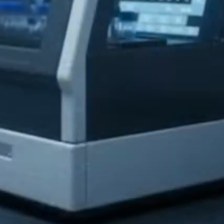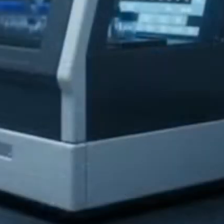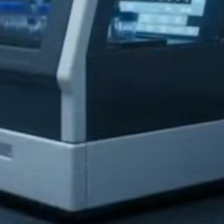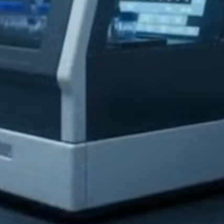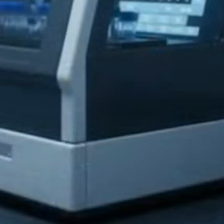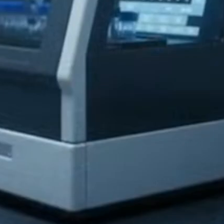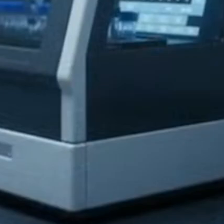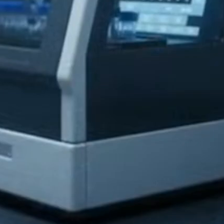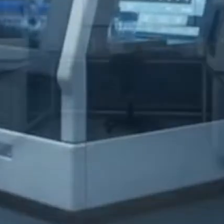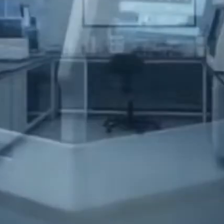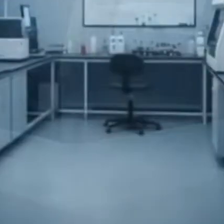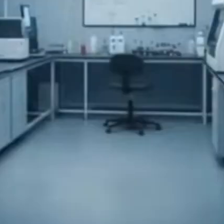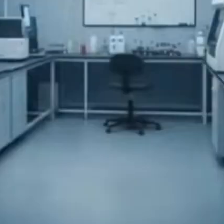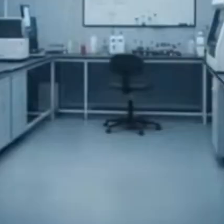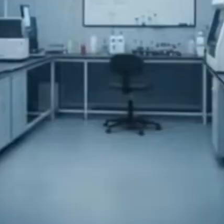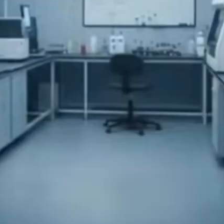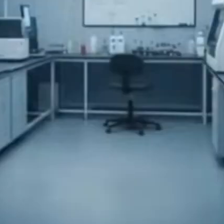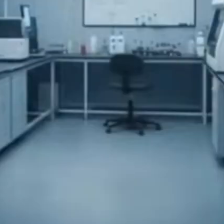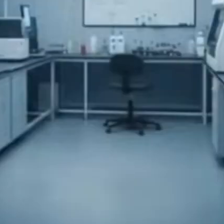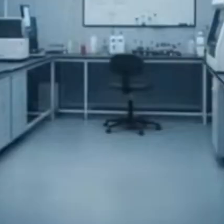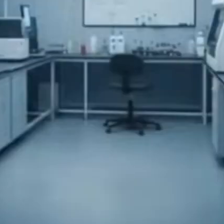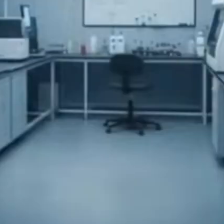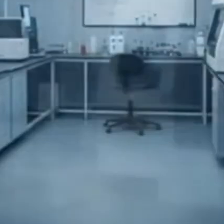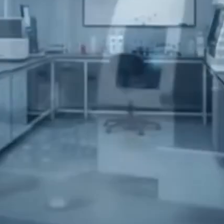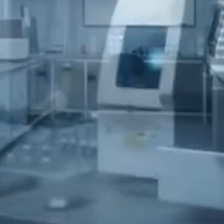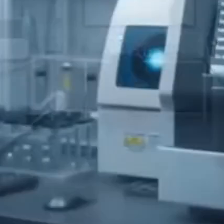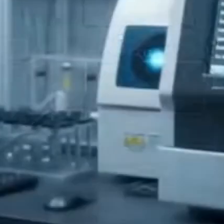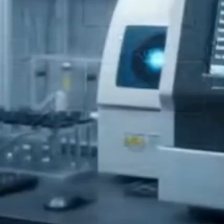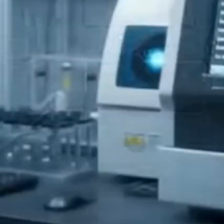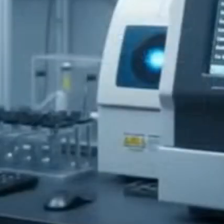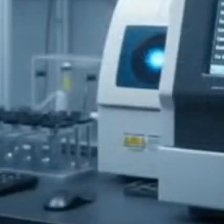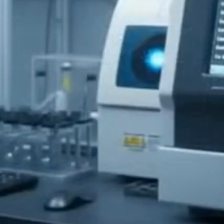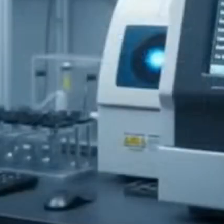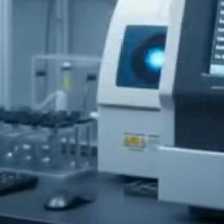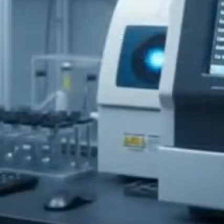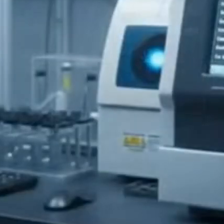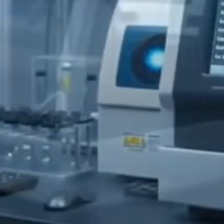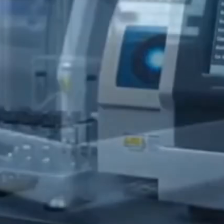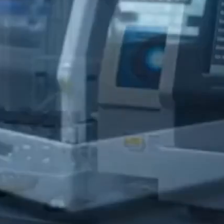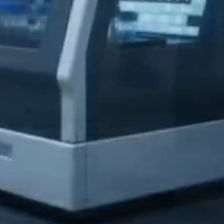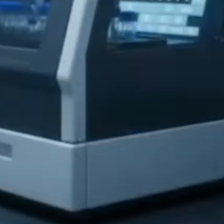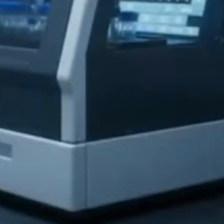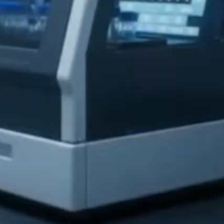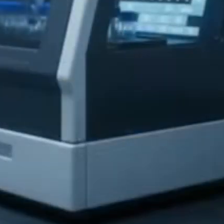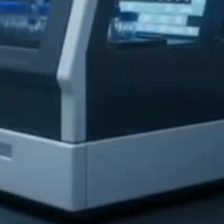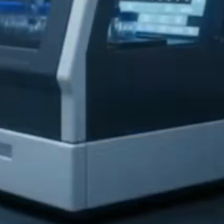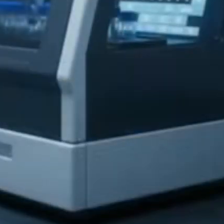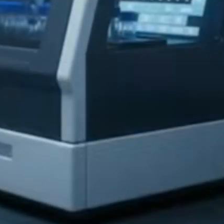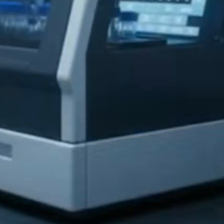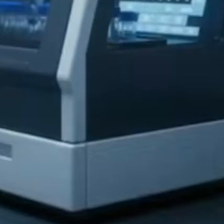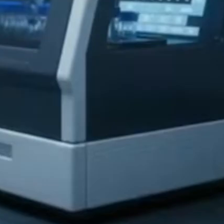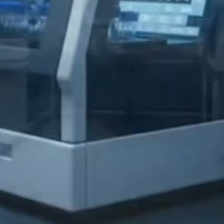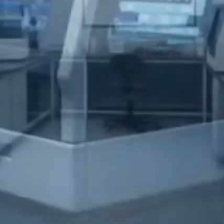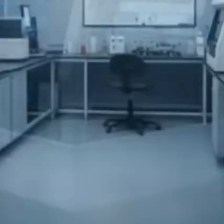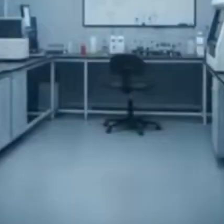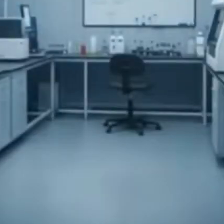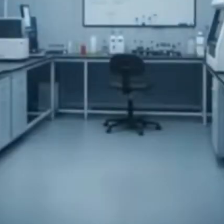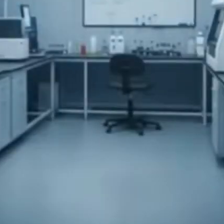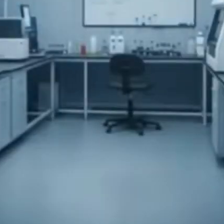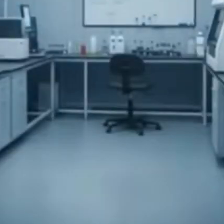existe. Ahí vamos a contar con equipamiento de última tecnología y también con